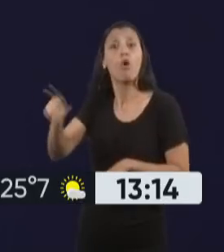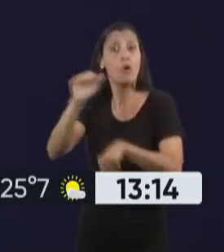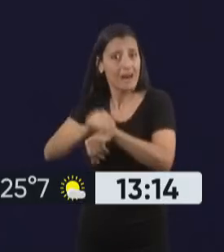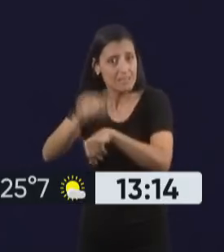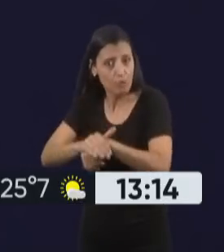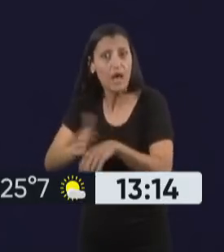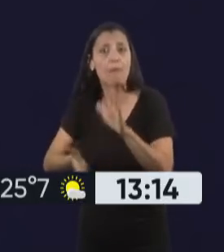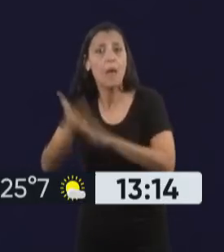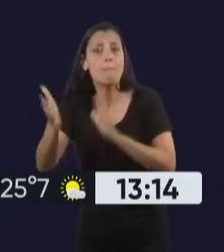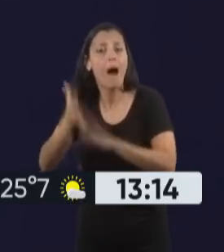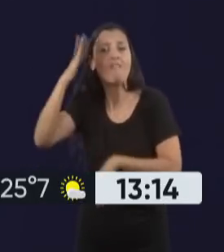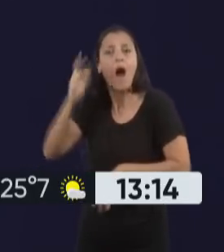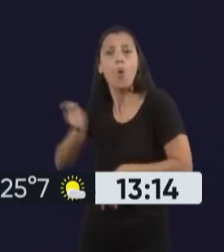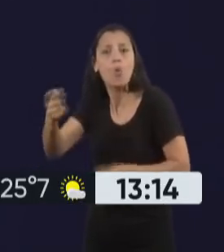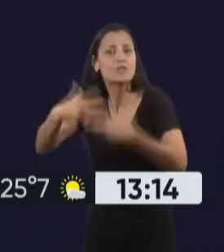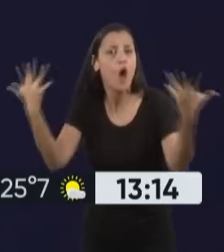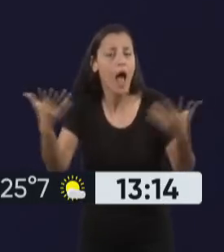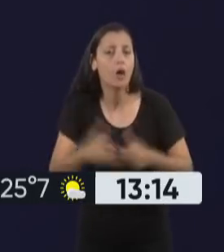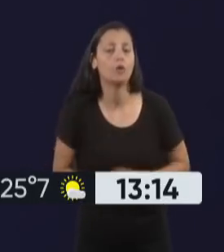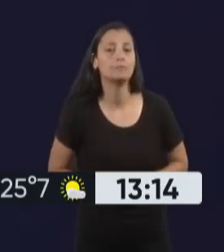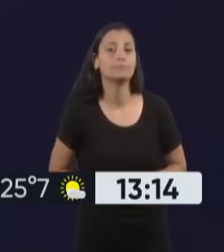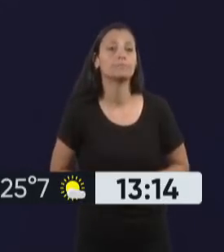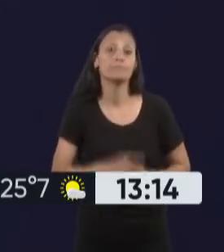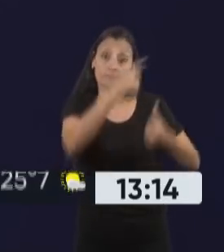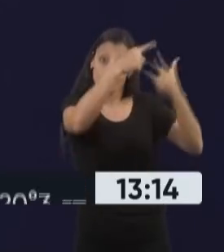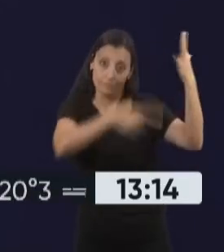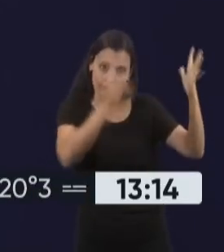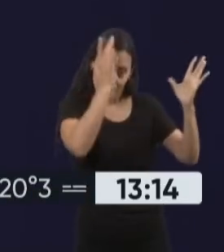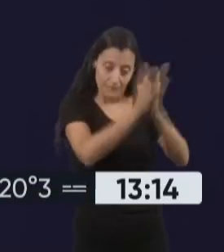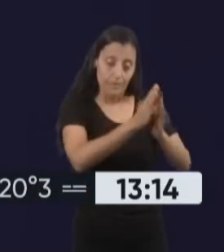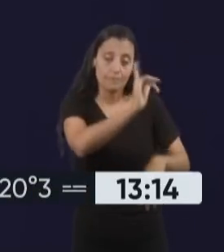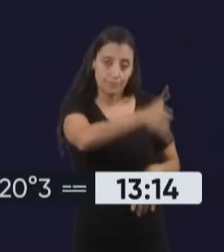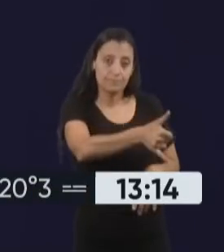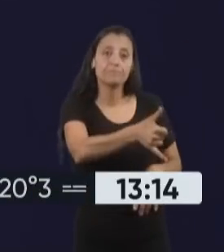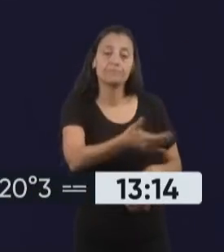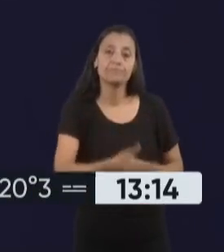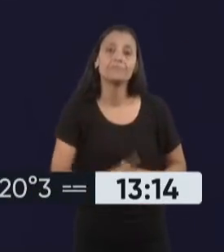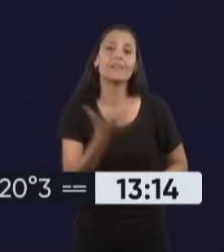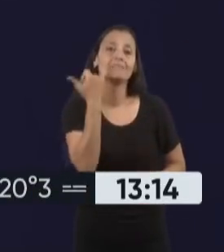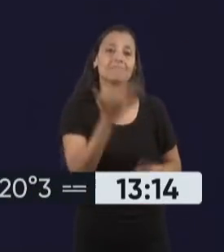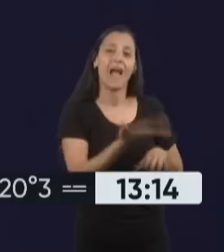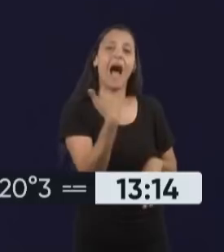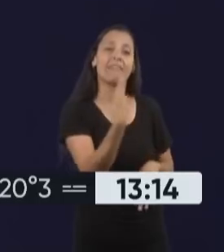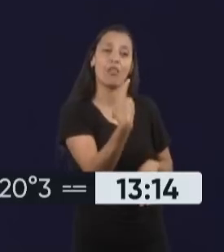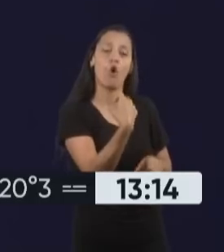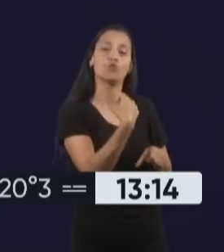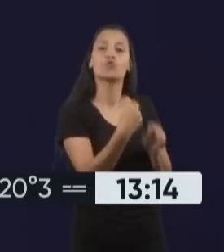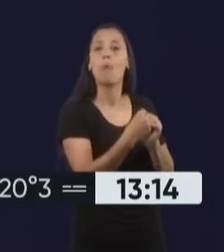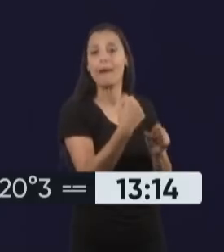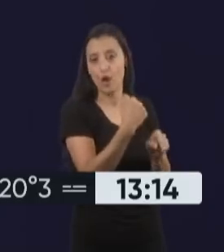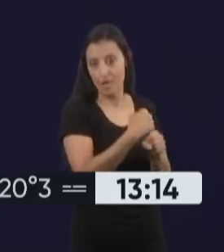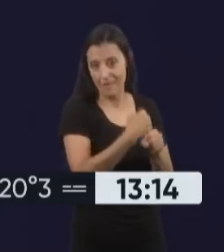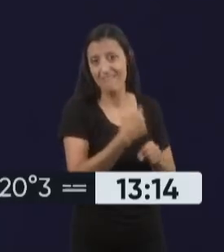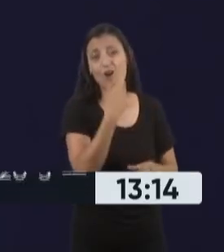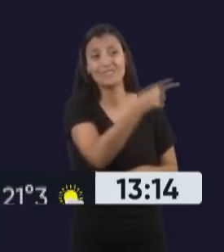eso. A vos te lo permito por haber sido compañero de trabajo, Miguel. De todas maneras, si todos me hacen 3 preguntas, esto